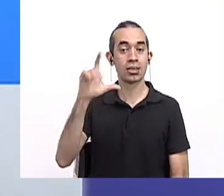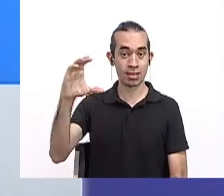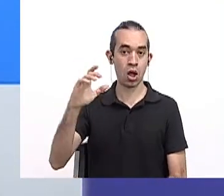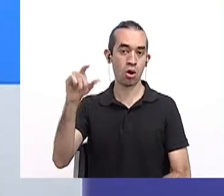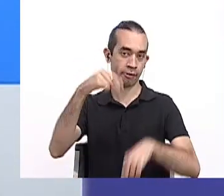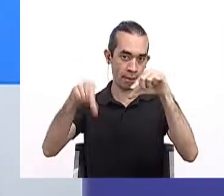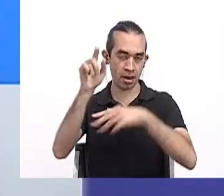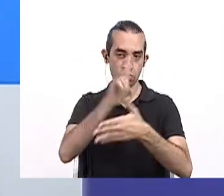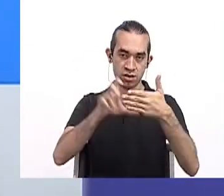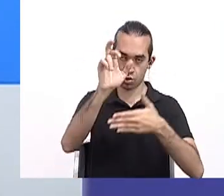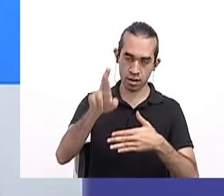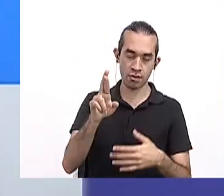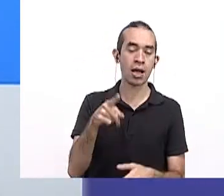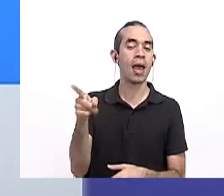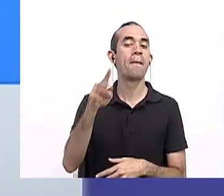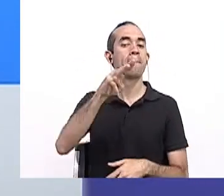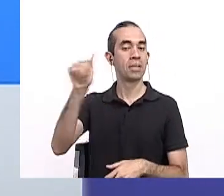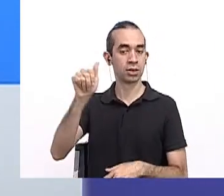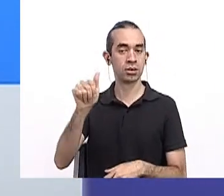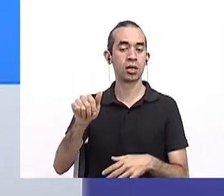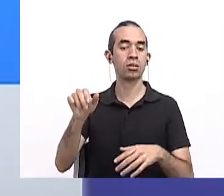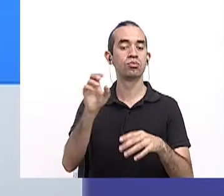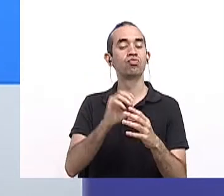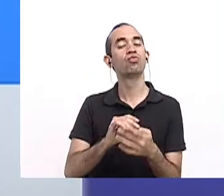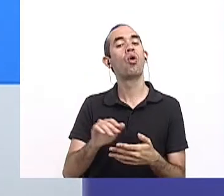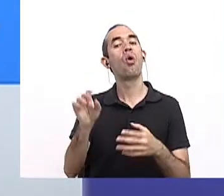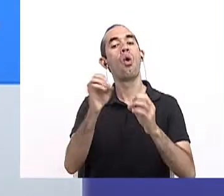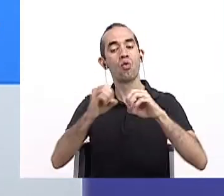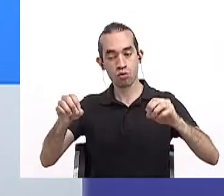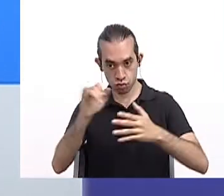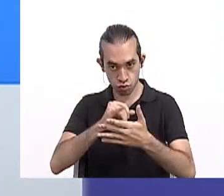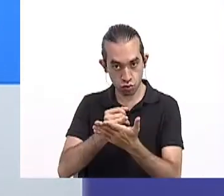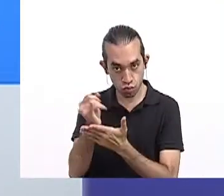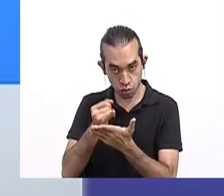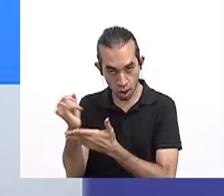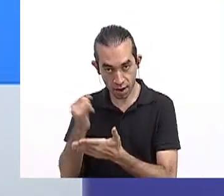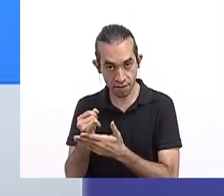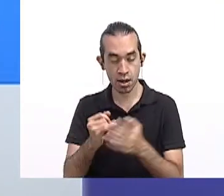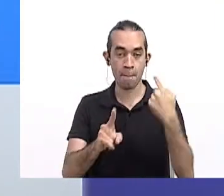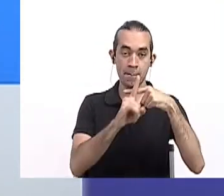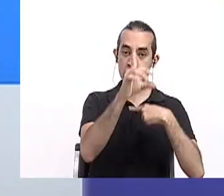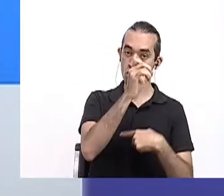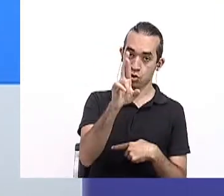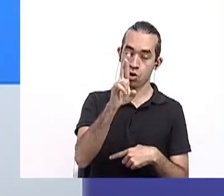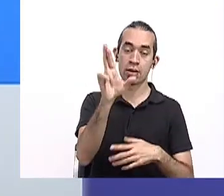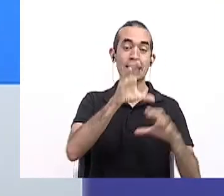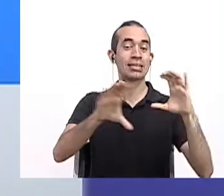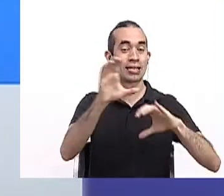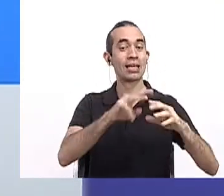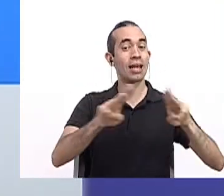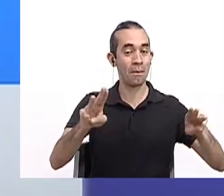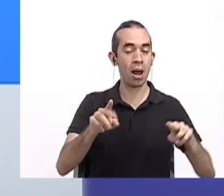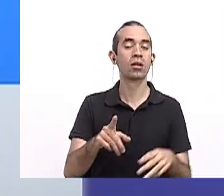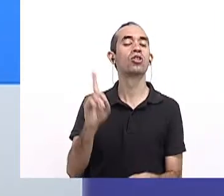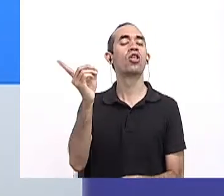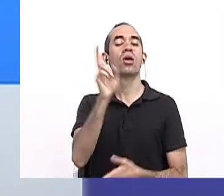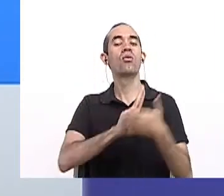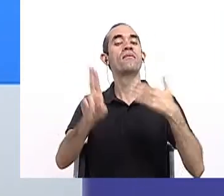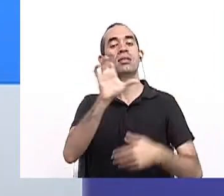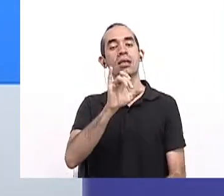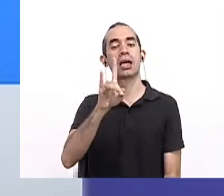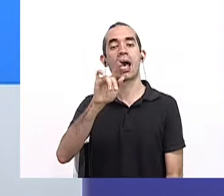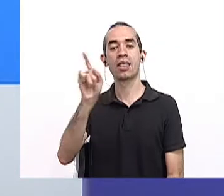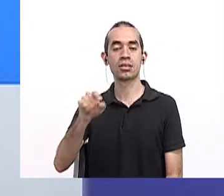doctor en ciencias del mar ambos por la universidad de cádiz españa es docente en la escuela de química de la usr